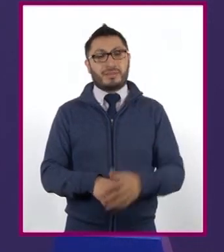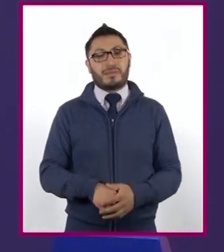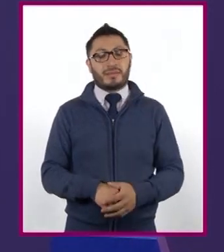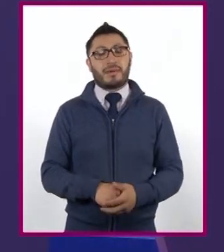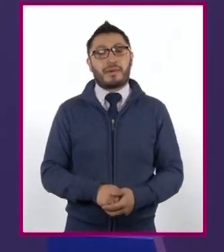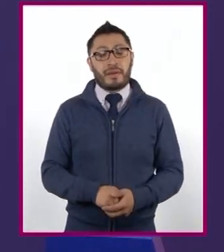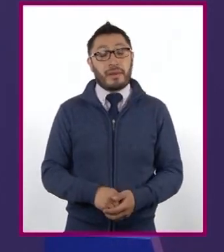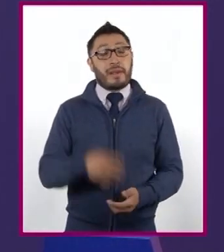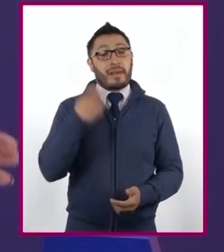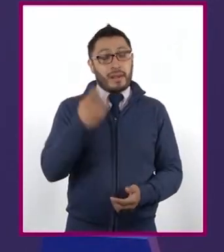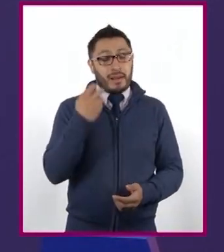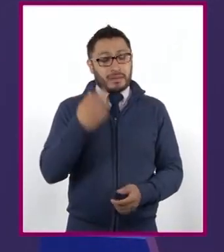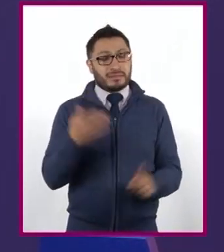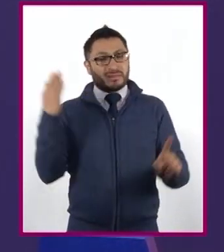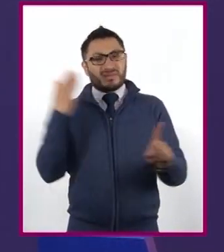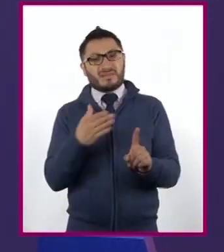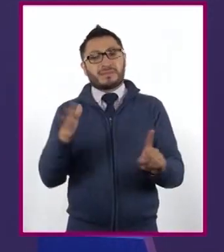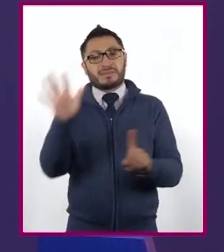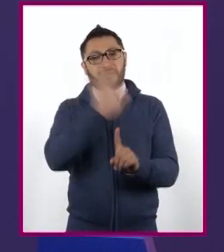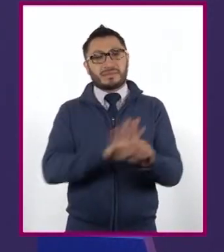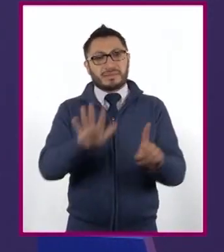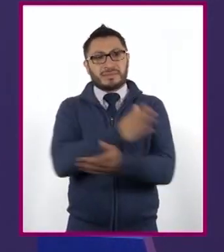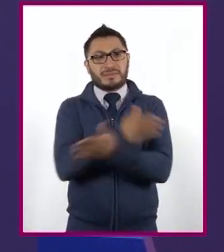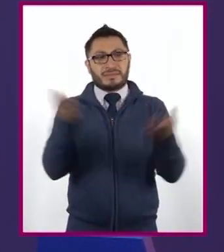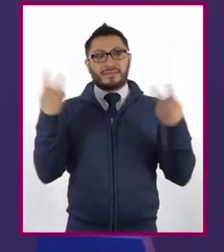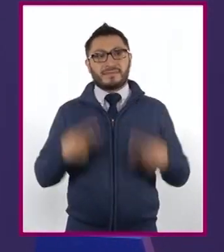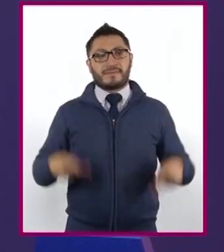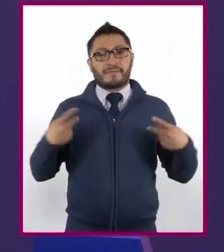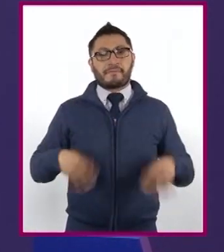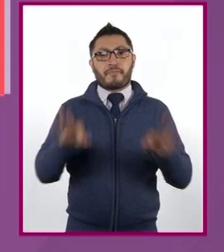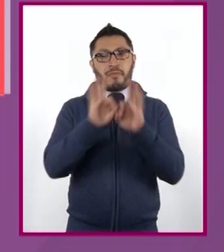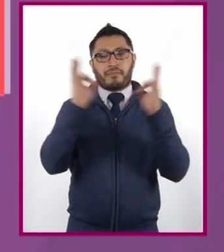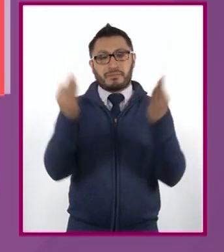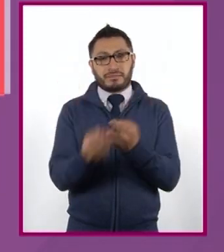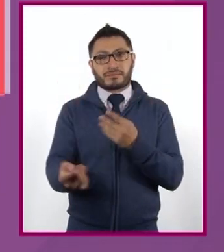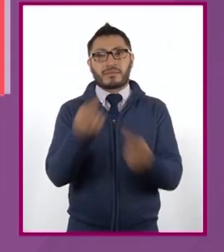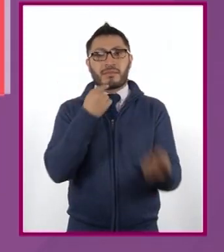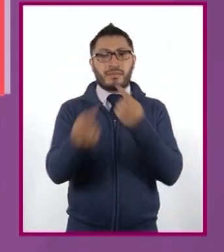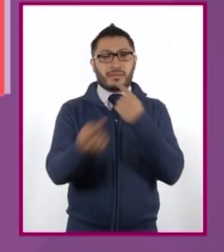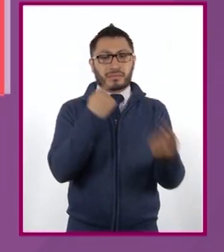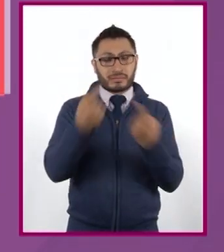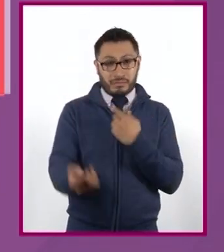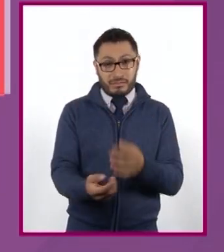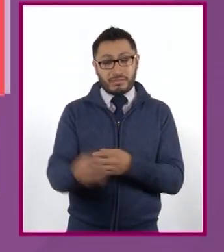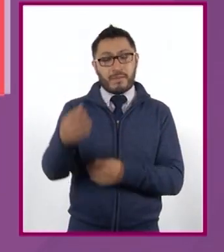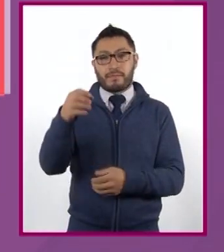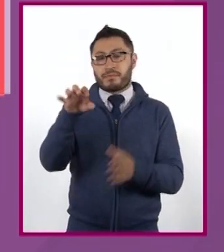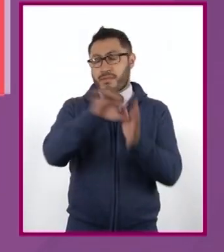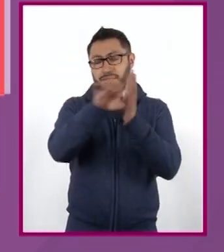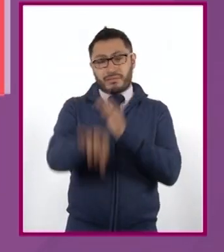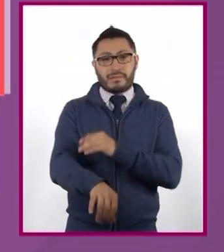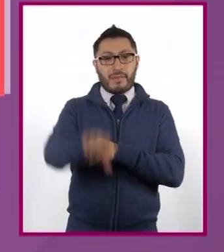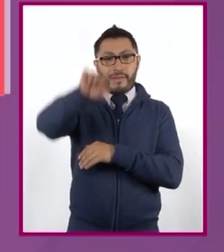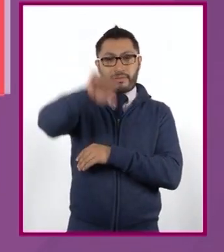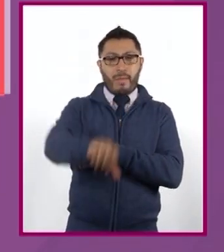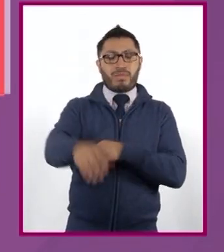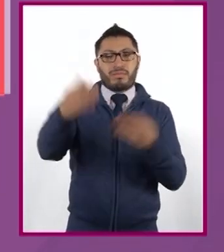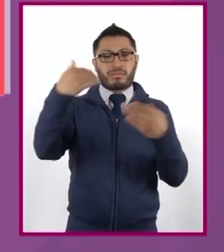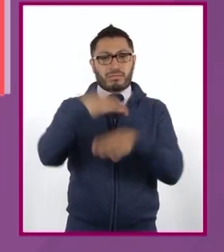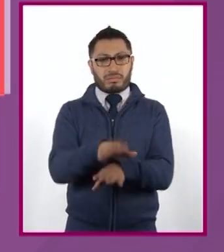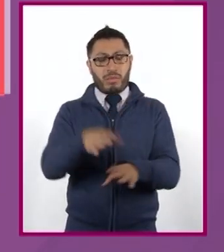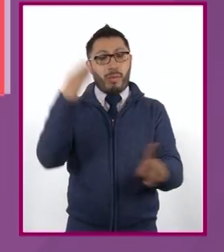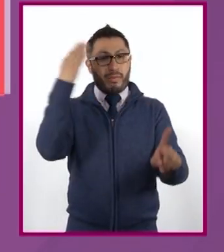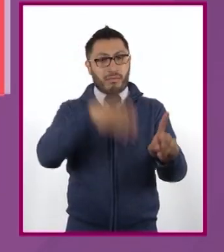es convencer a la audiencia con estrategias discursivas. En esta ocasión, trabajaremos con